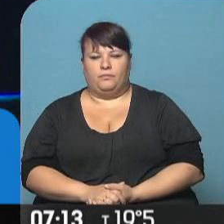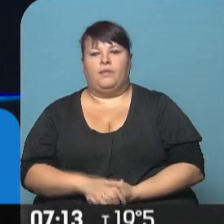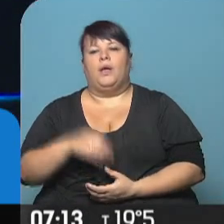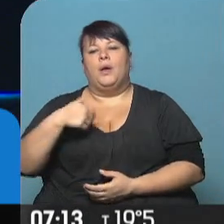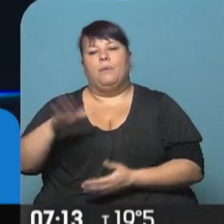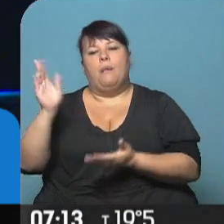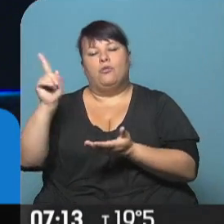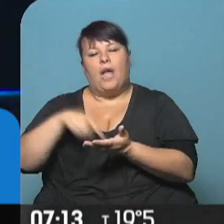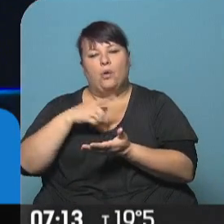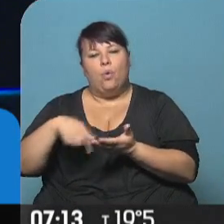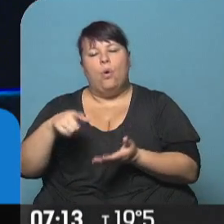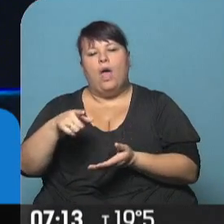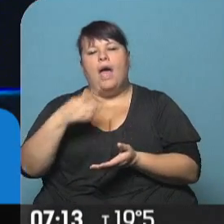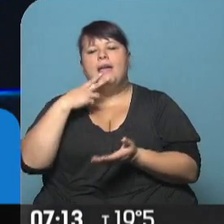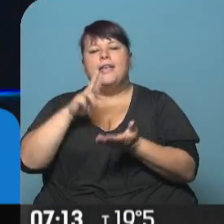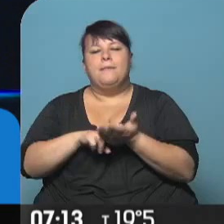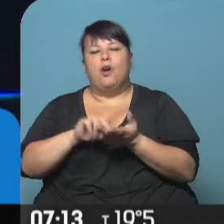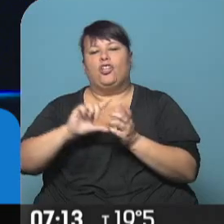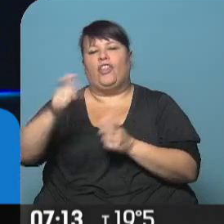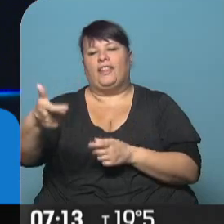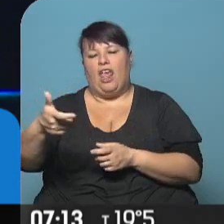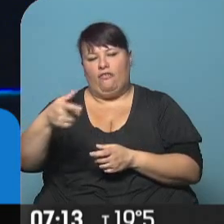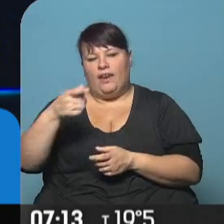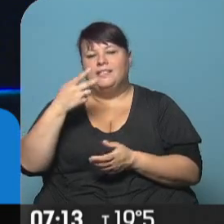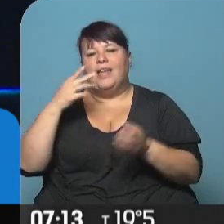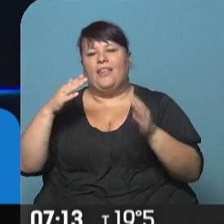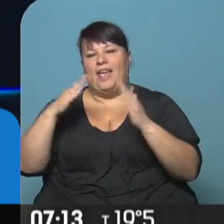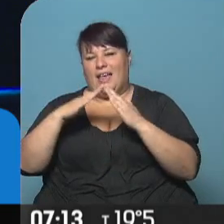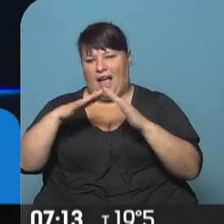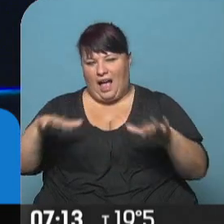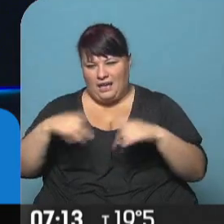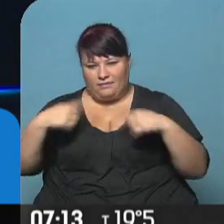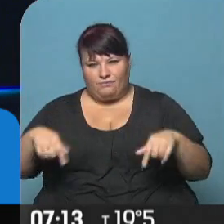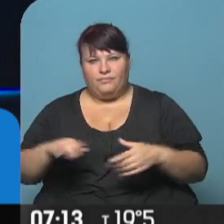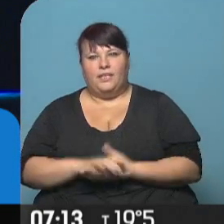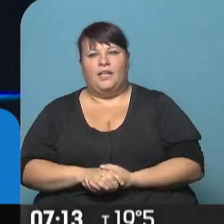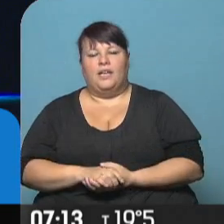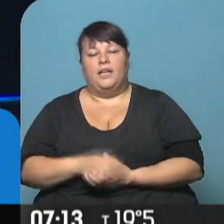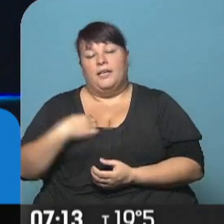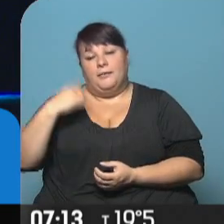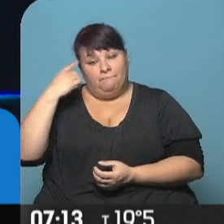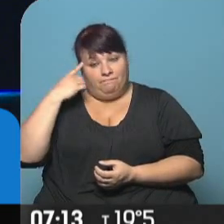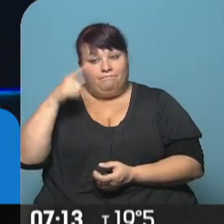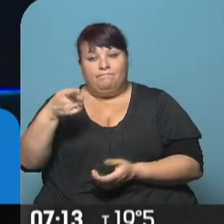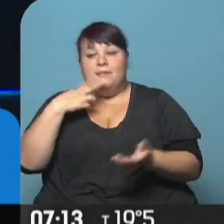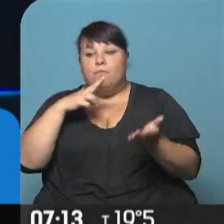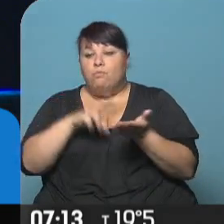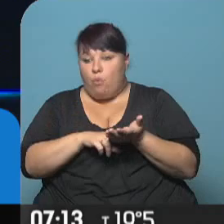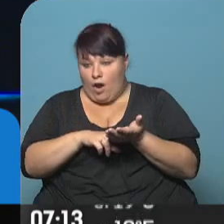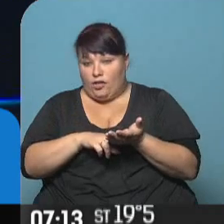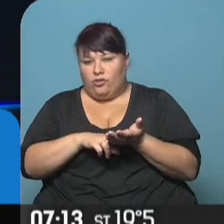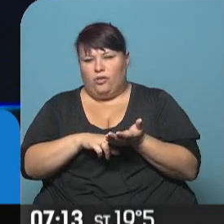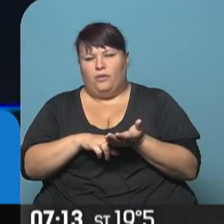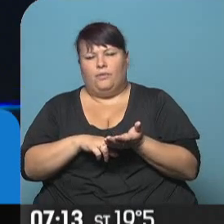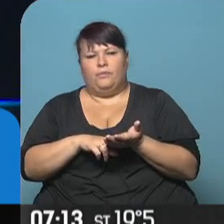Vamos a eliminar el impuesto a la transferencia de inmuebles, que pensamos que es un impuesto que